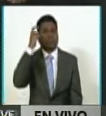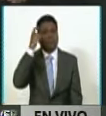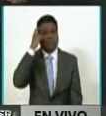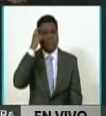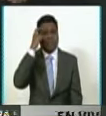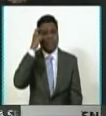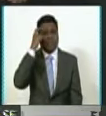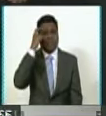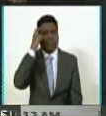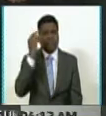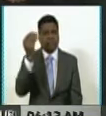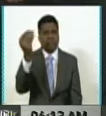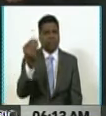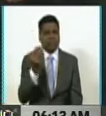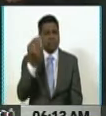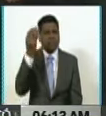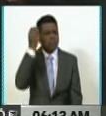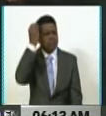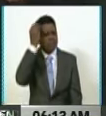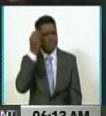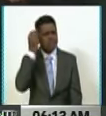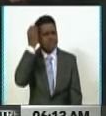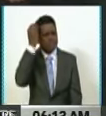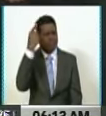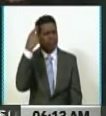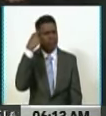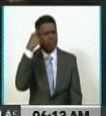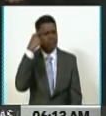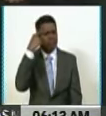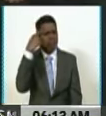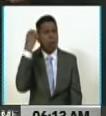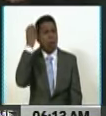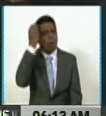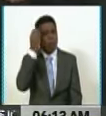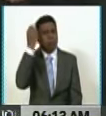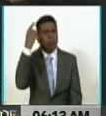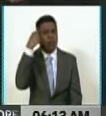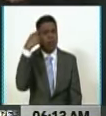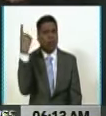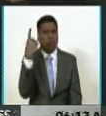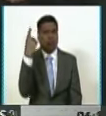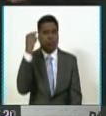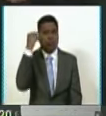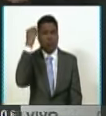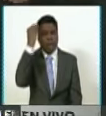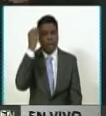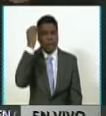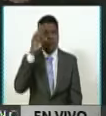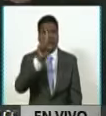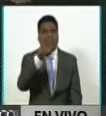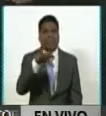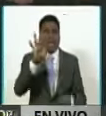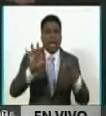un día para traer a la memoria, y no solamente a la memoria, sino al espíritu